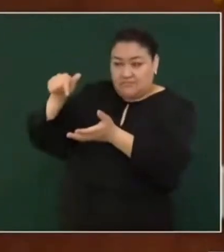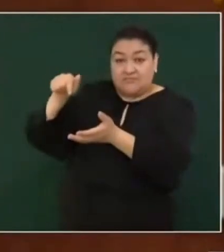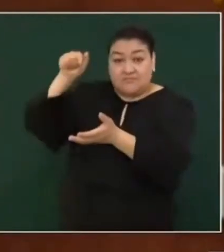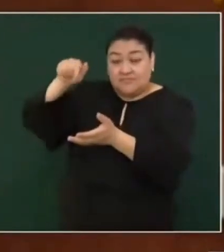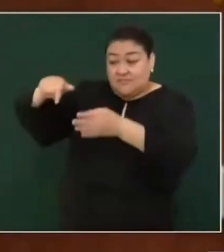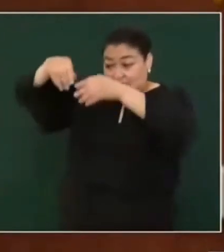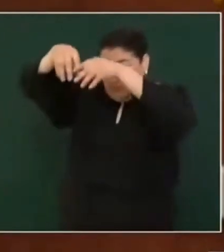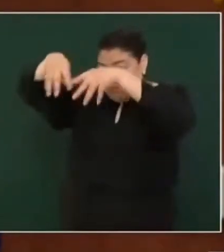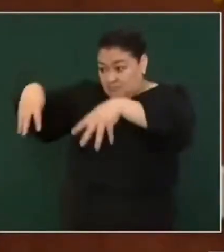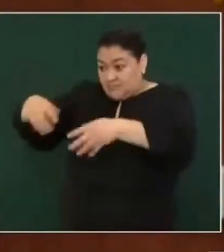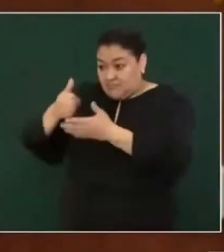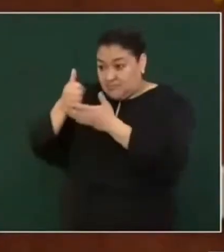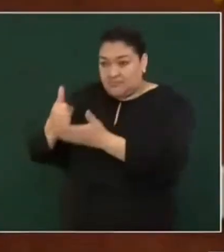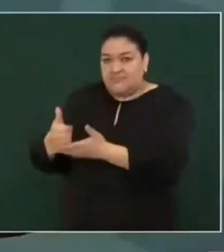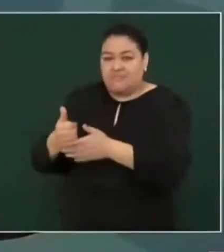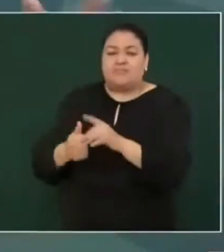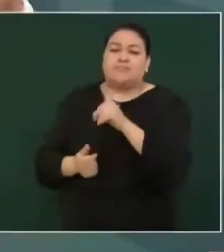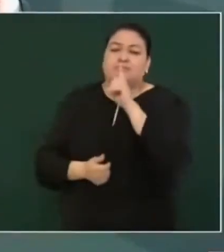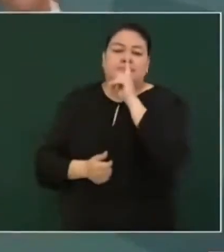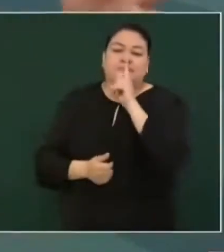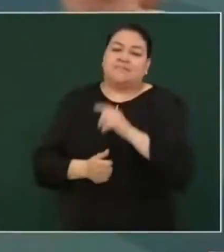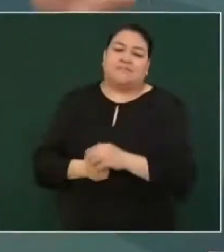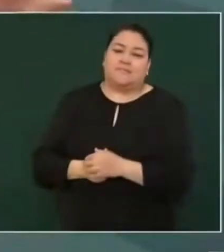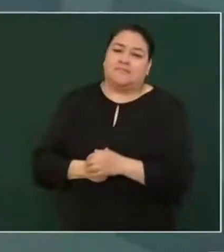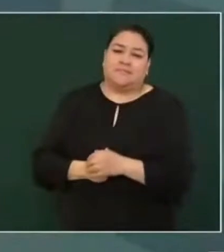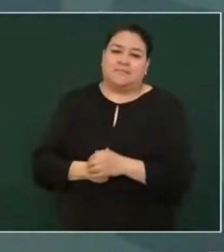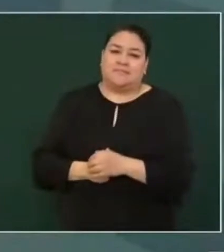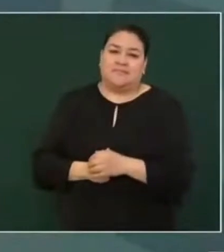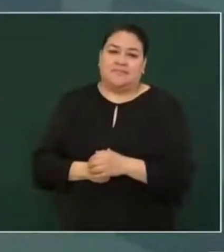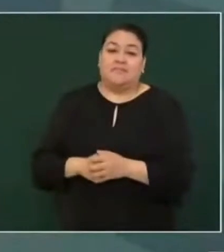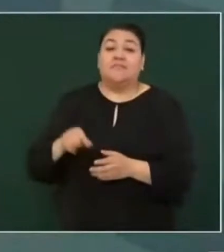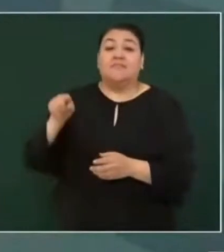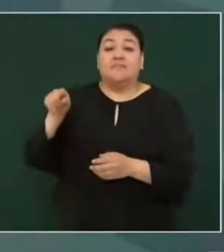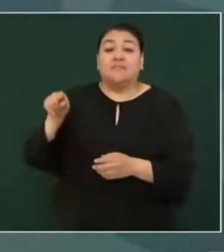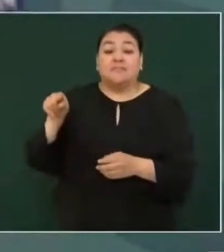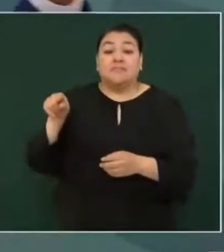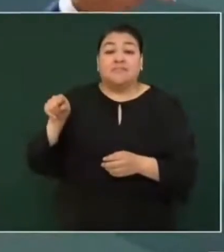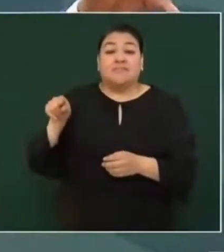y lo que hacen es que